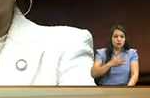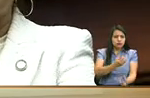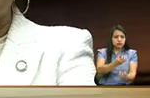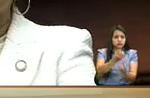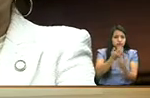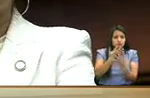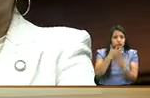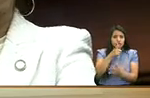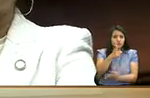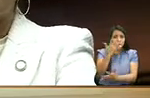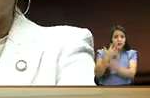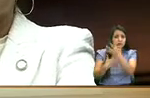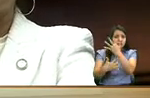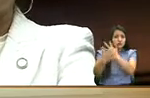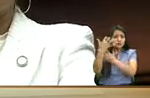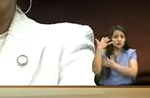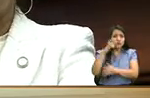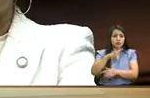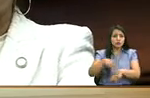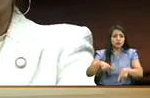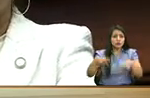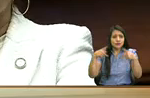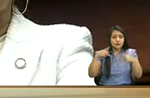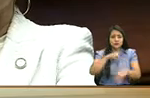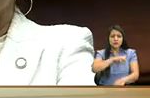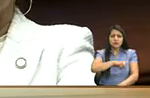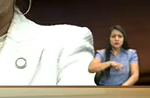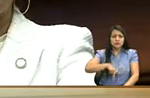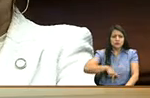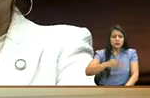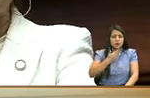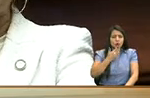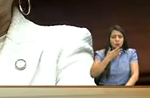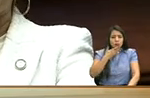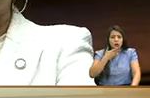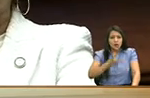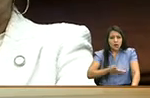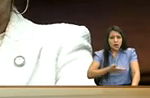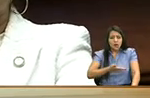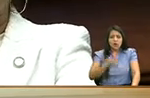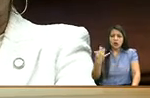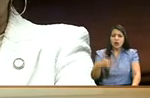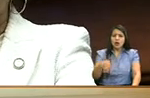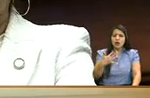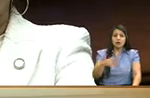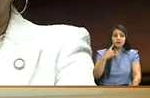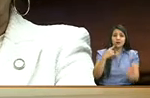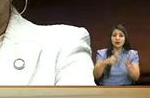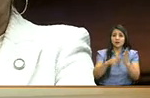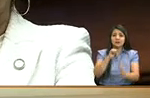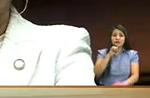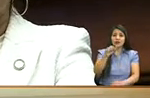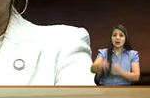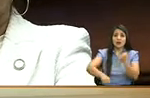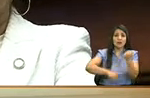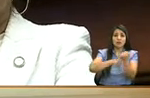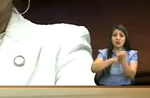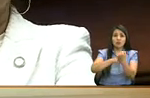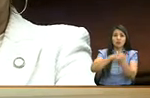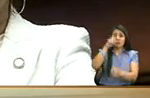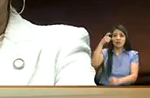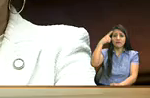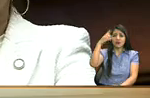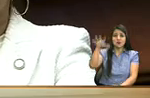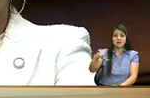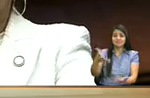sus experiencias personales, sobre todo acerca de la falta de apoyo del Estado